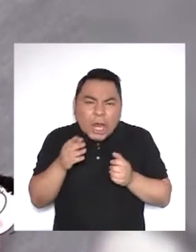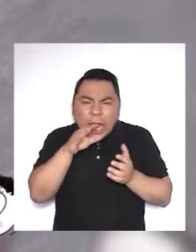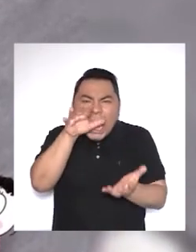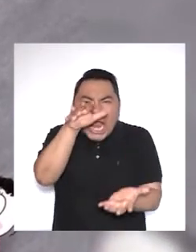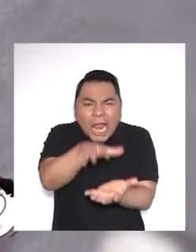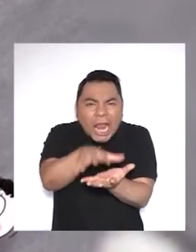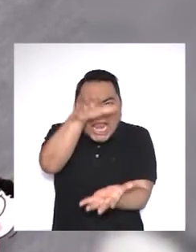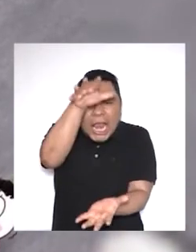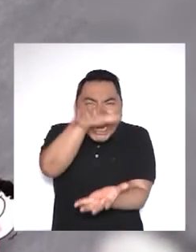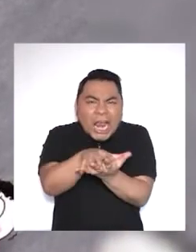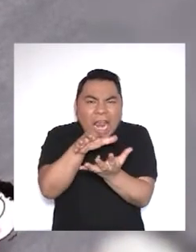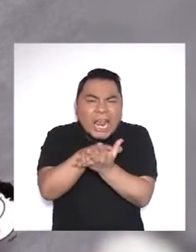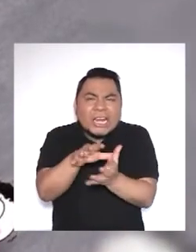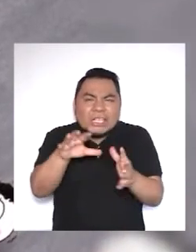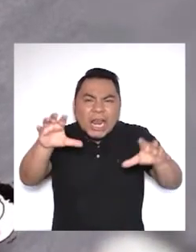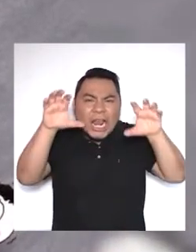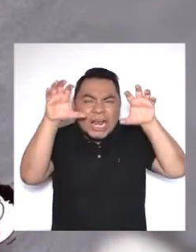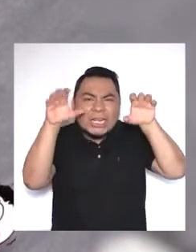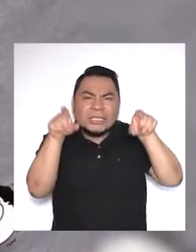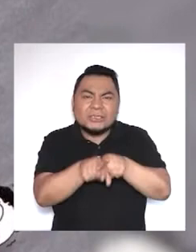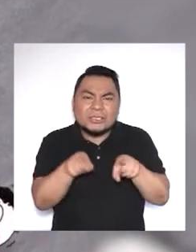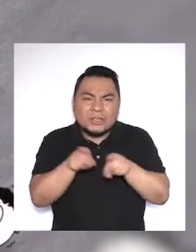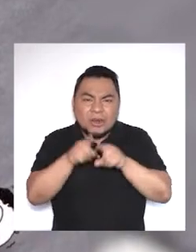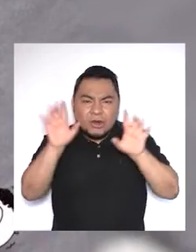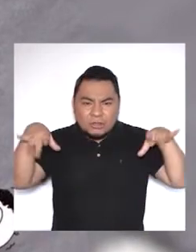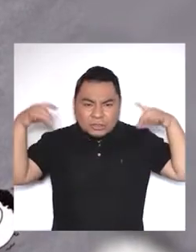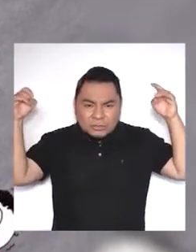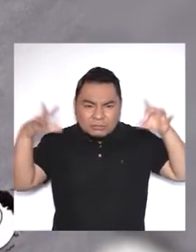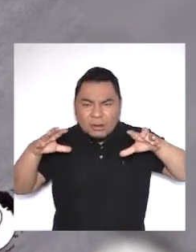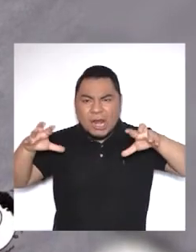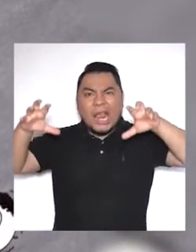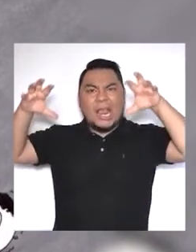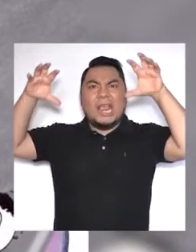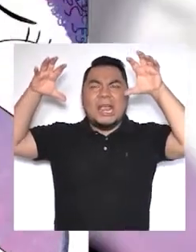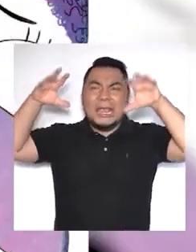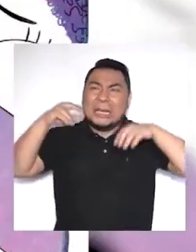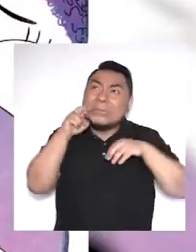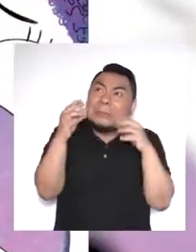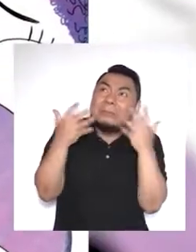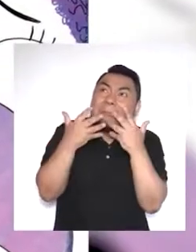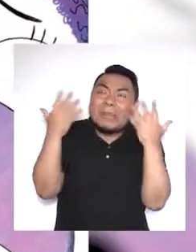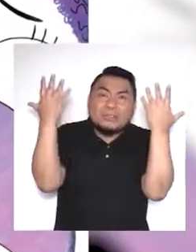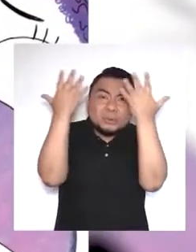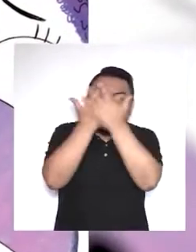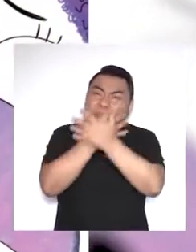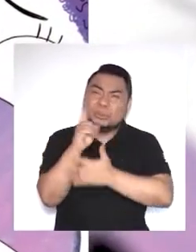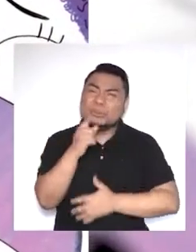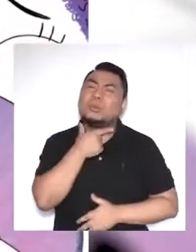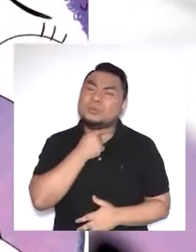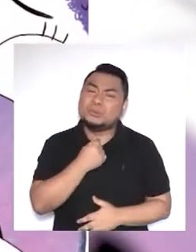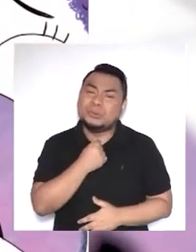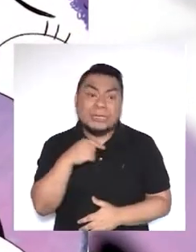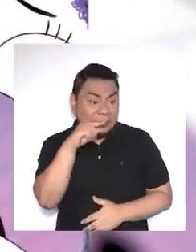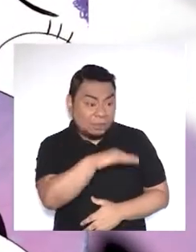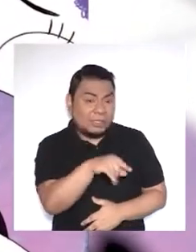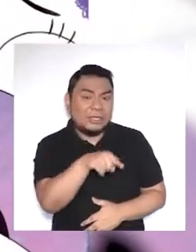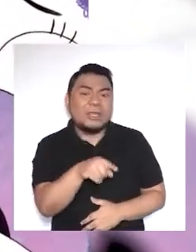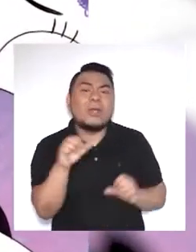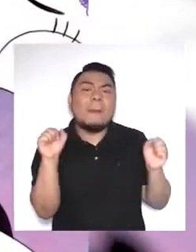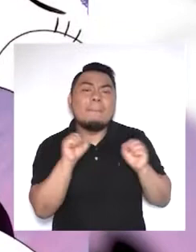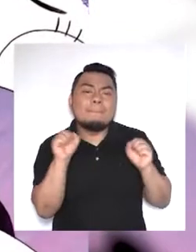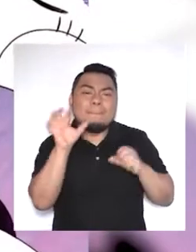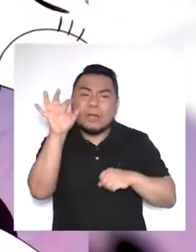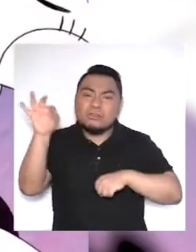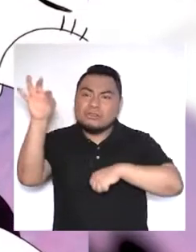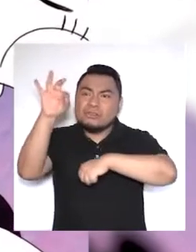cocodrilos furiosos y los magos gigantes. Le tenía miedo a las polillas y a